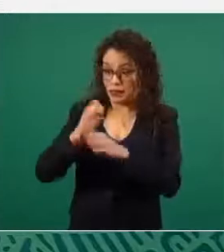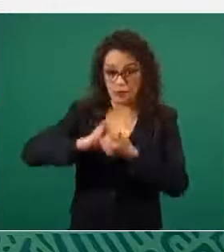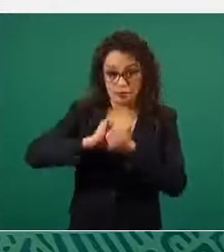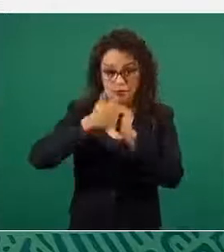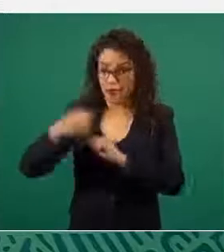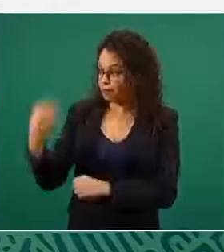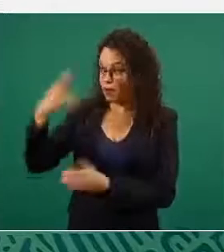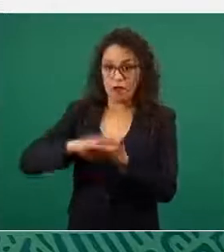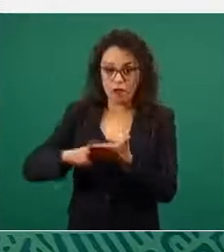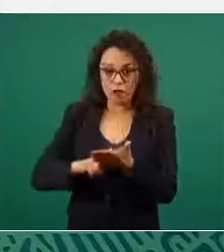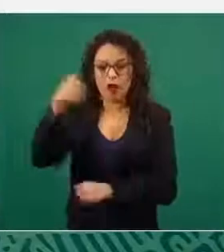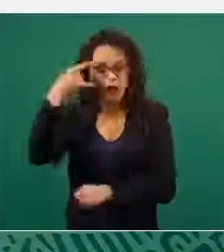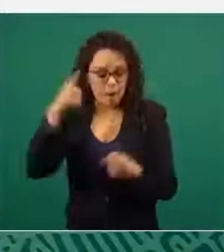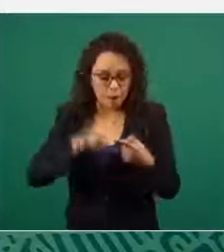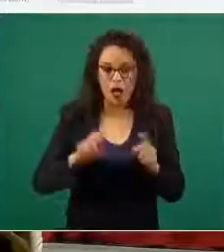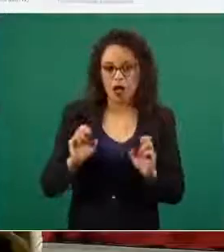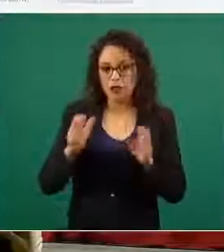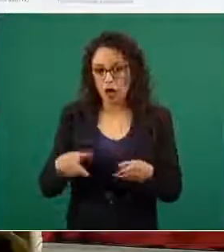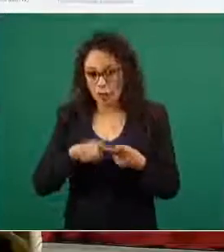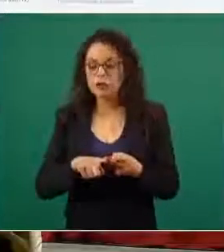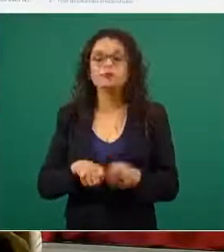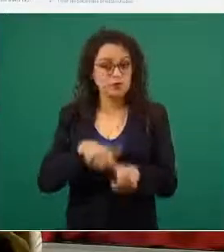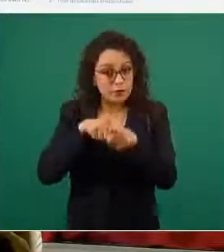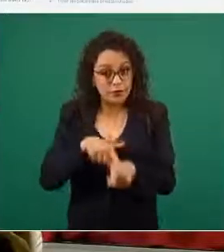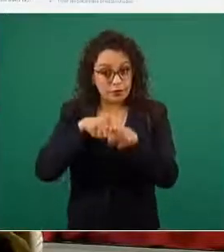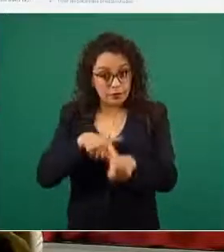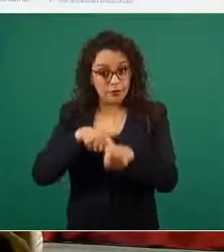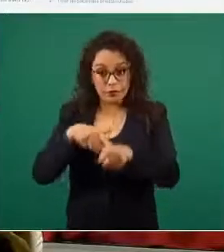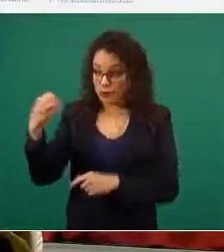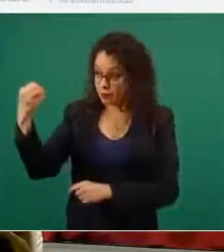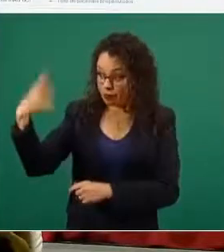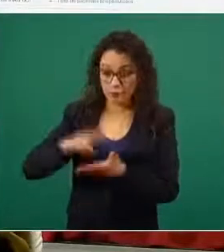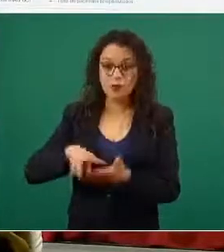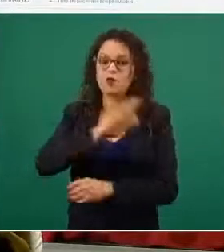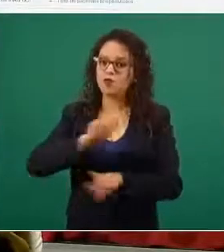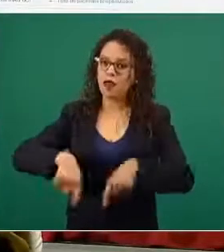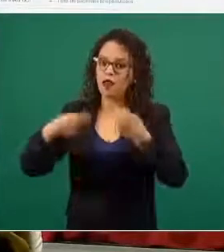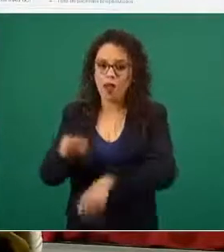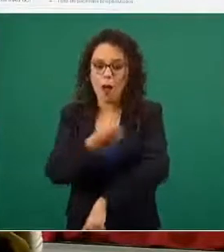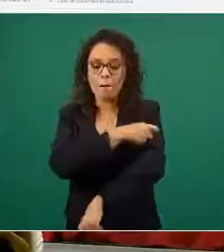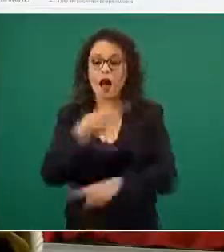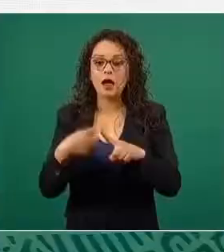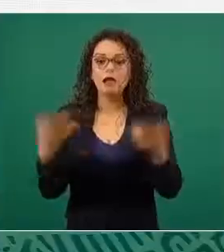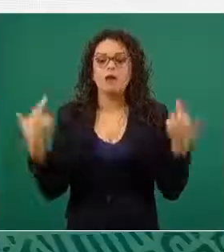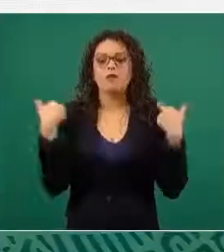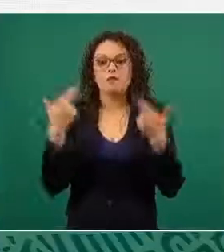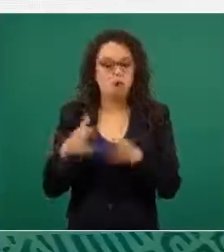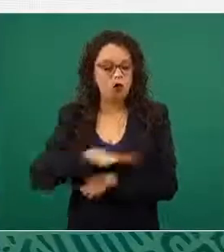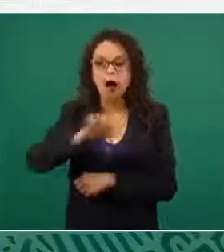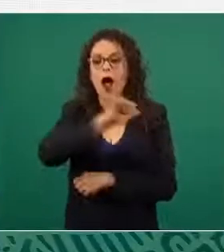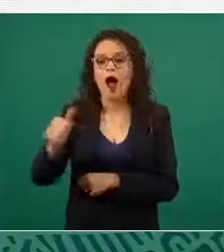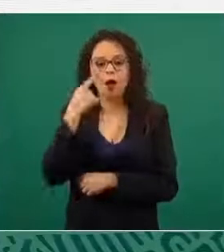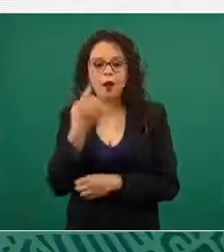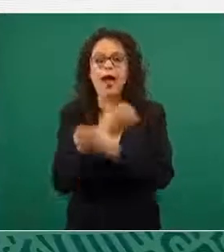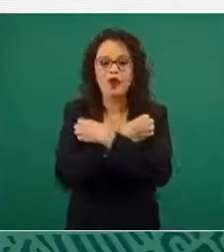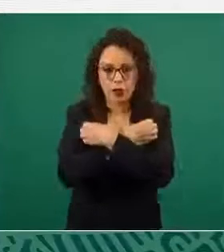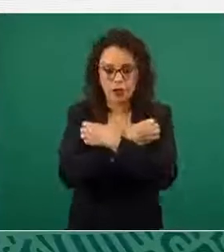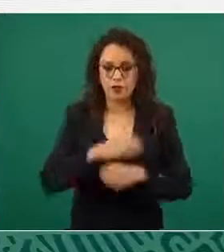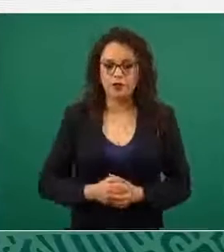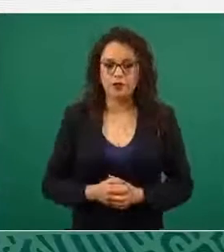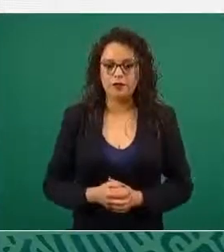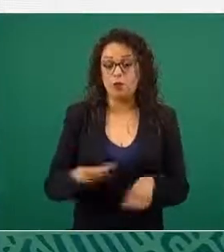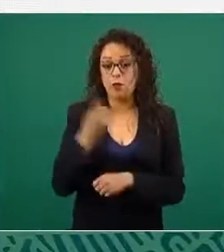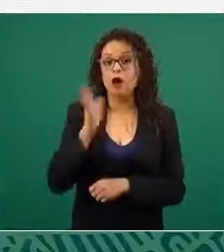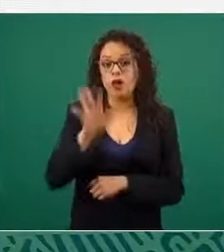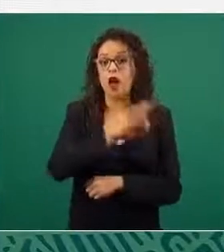verde, es el caso de Campeche, es el caso de Chiapas, si se sostienen en semáforo verde, podremos vacunar al personal educativo. Lo mismo, el personal que está en exposición a los